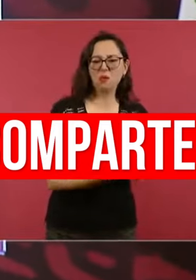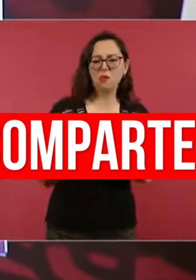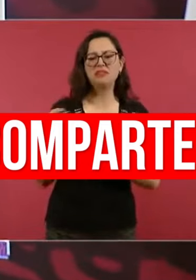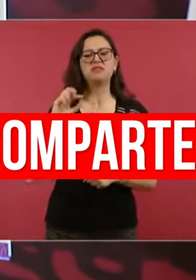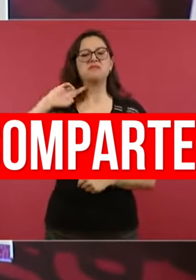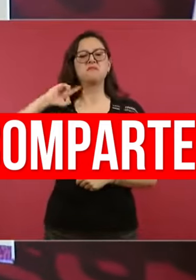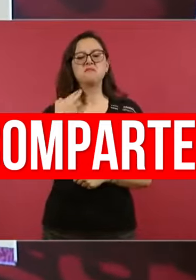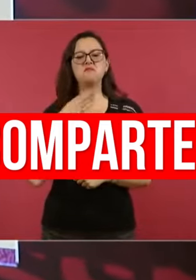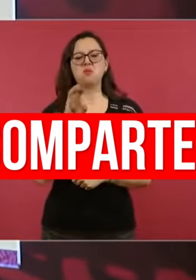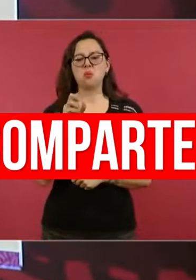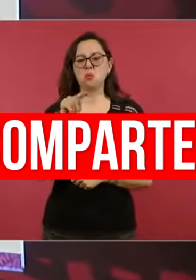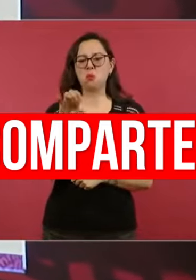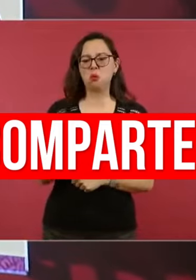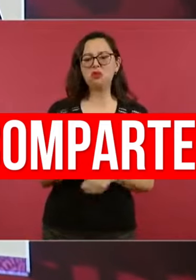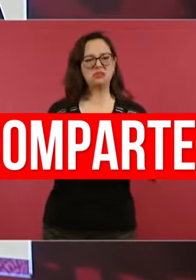en redes sociales.